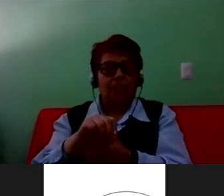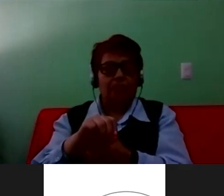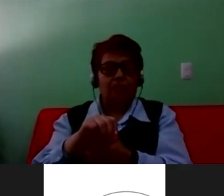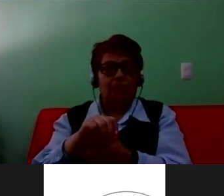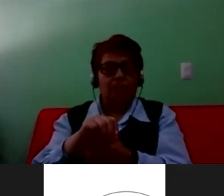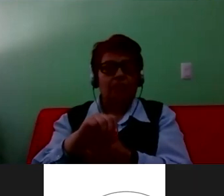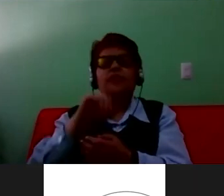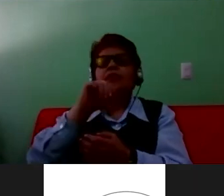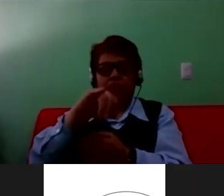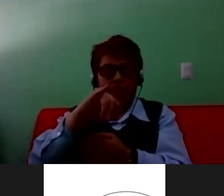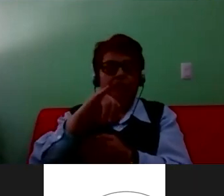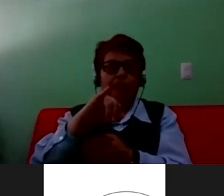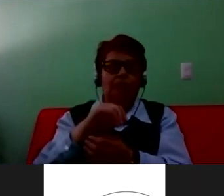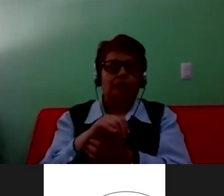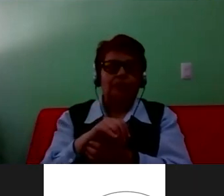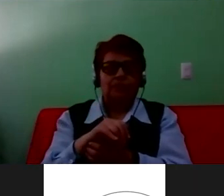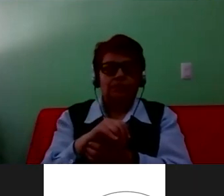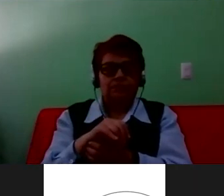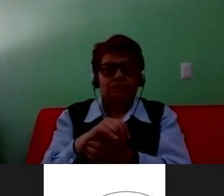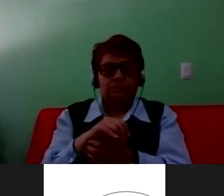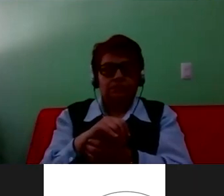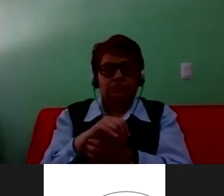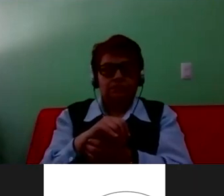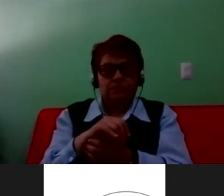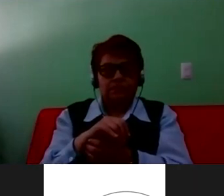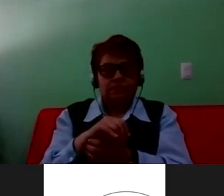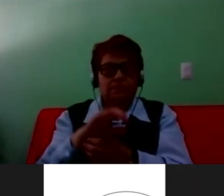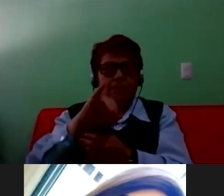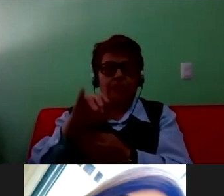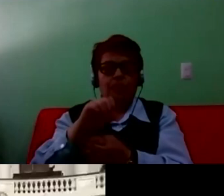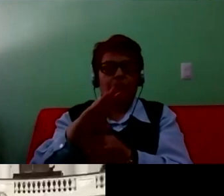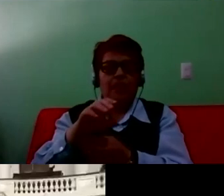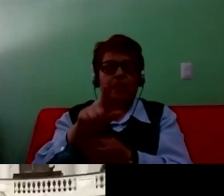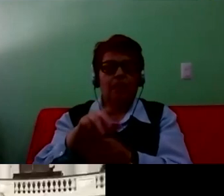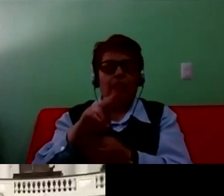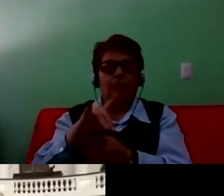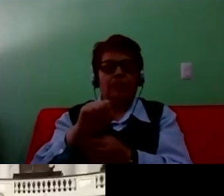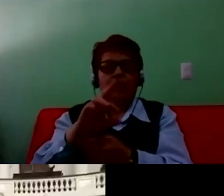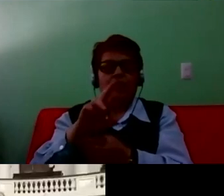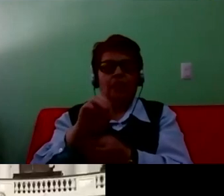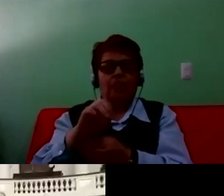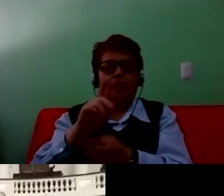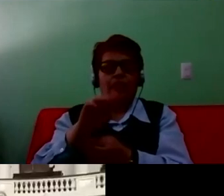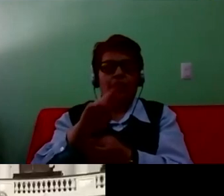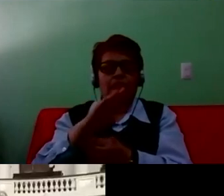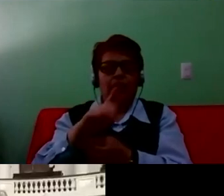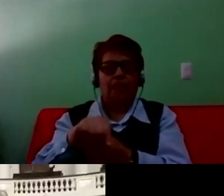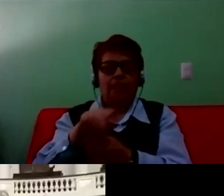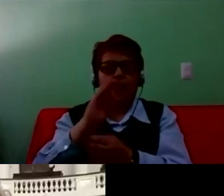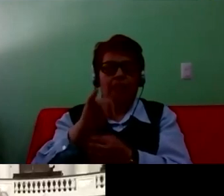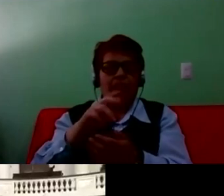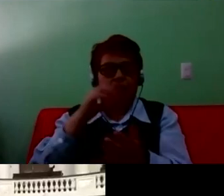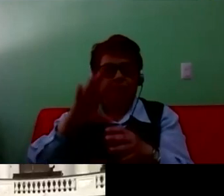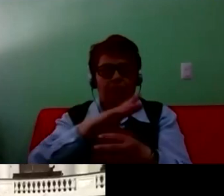A favor. Gracias. Diputado José Luis Rodríguez. A favor de la dispensa y a favor del